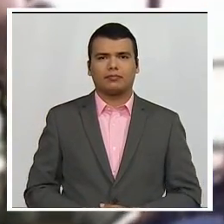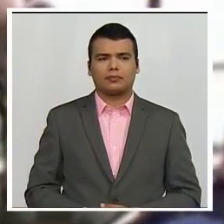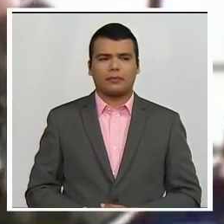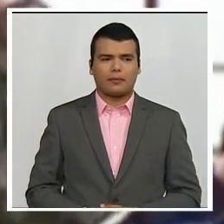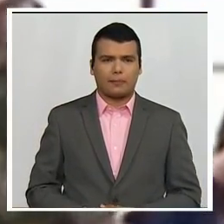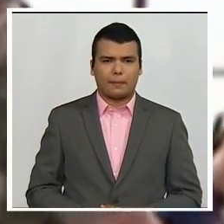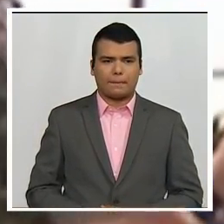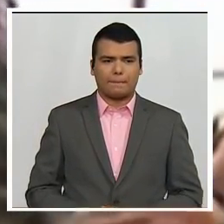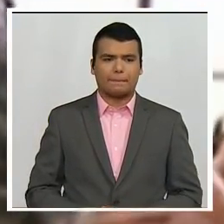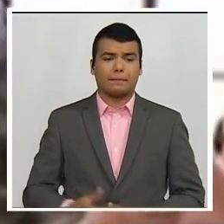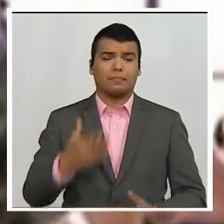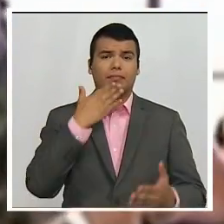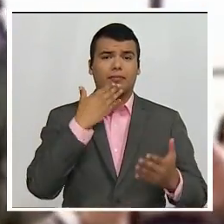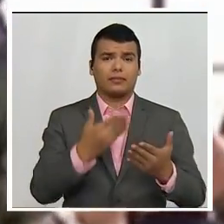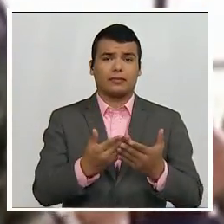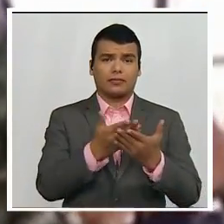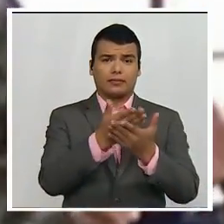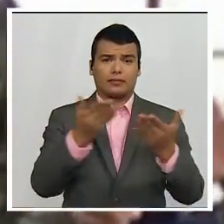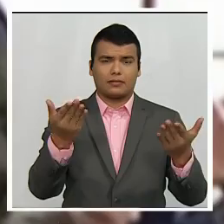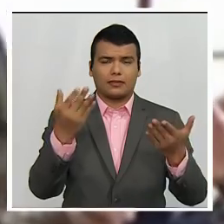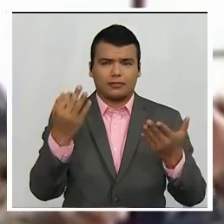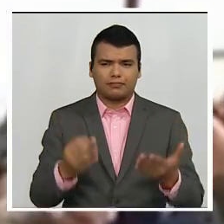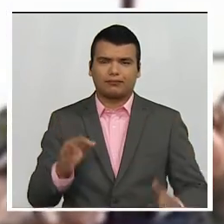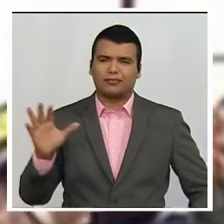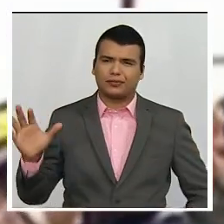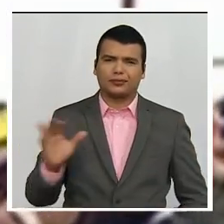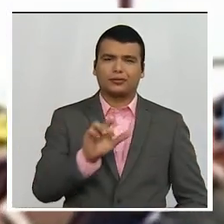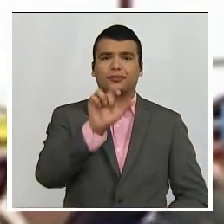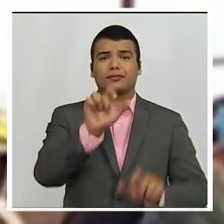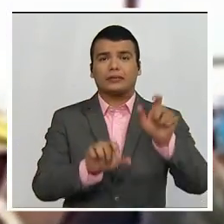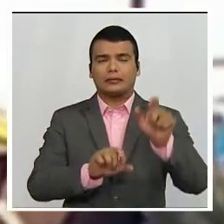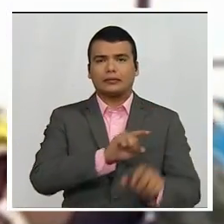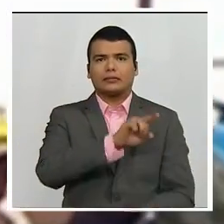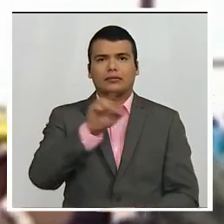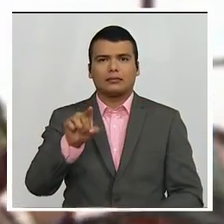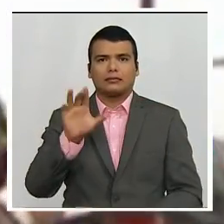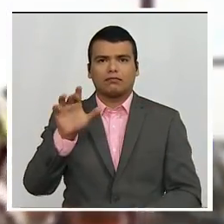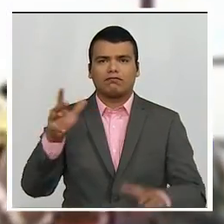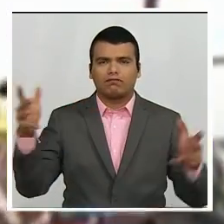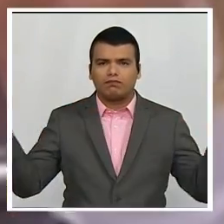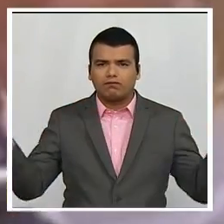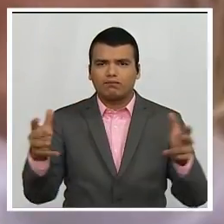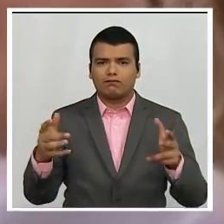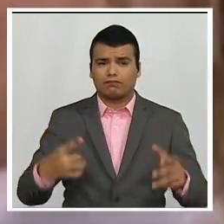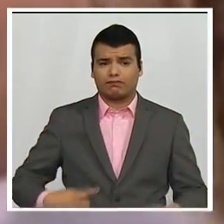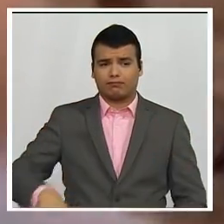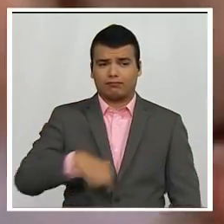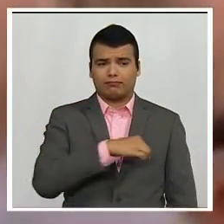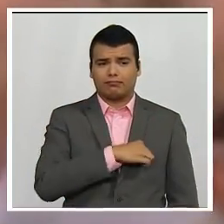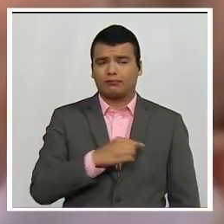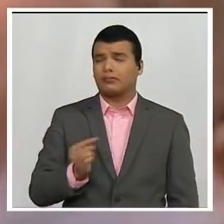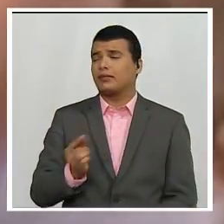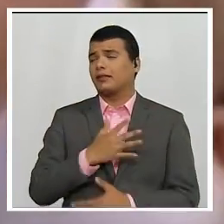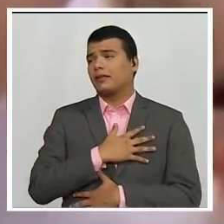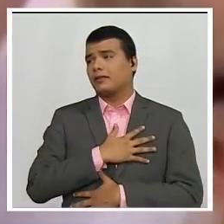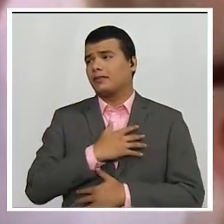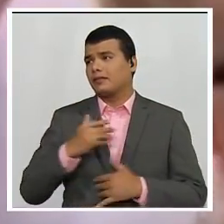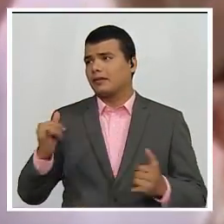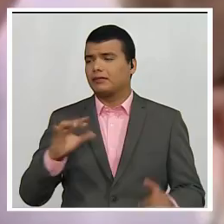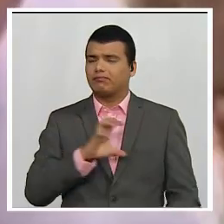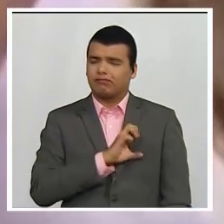agradecimiento para con todos los que tuvieron que ver con el rescate nosotros felicidad y